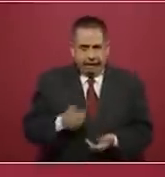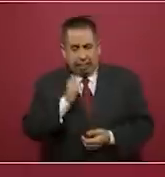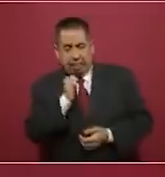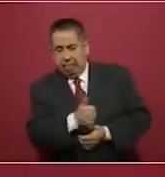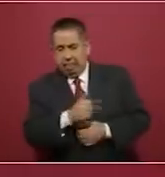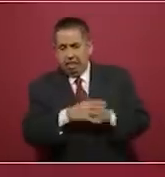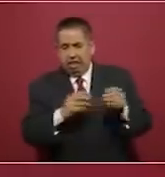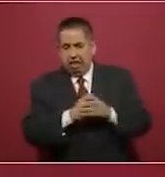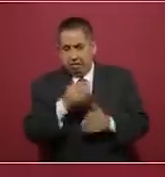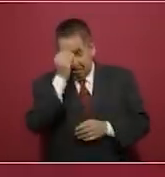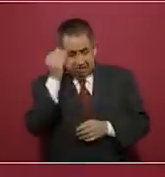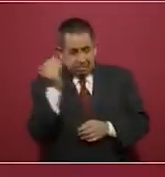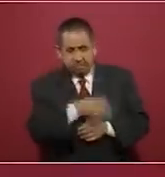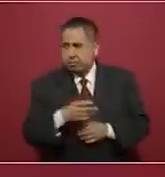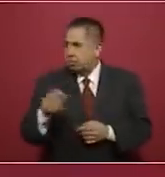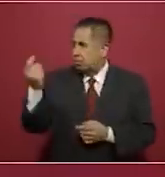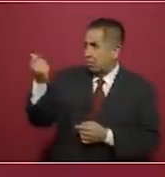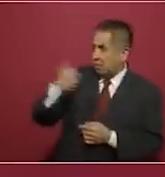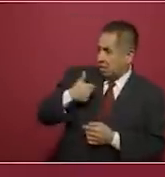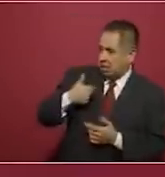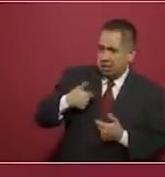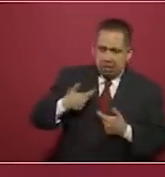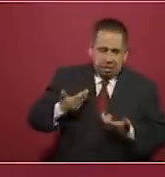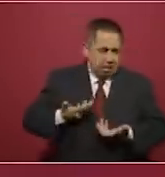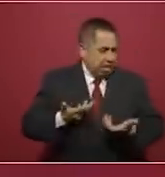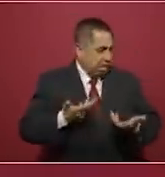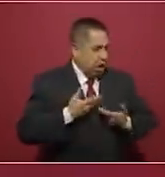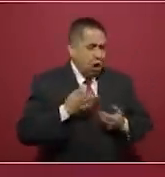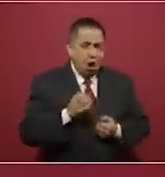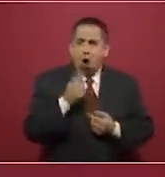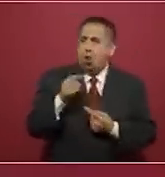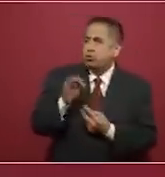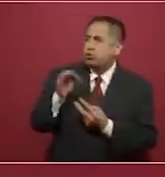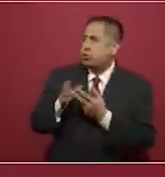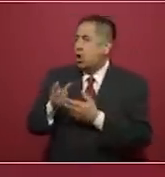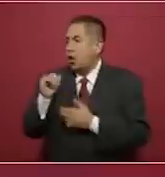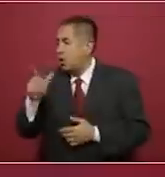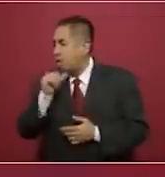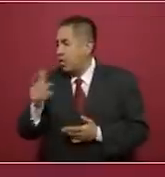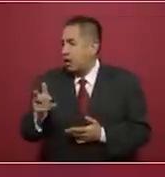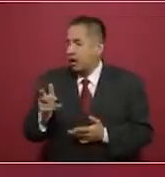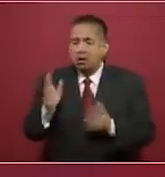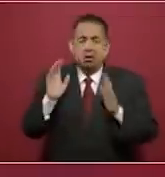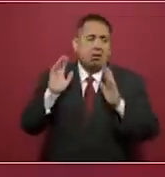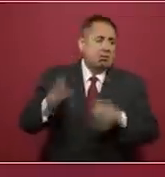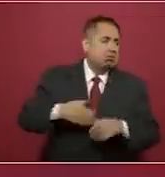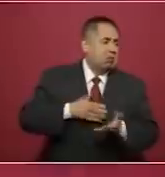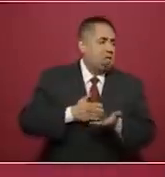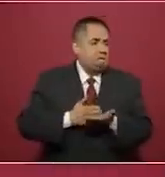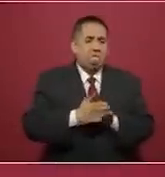abandono sin opciones sin alternativas tomaba el camino de las conductas